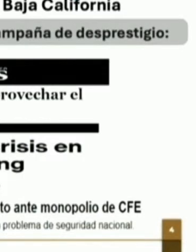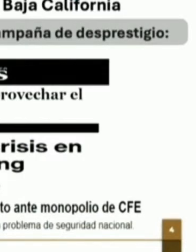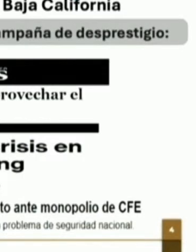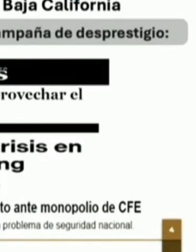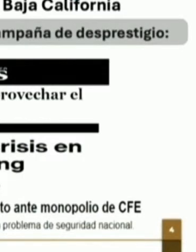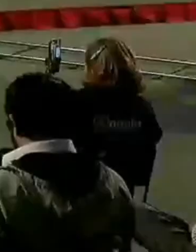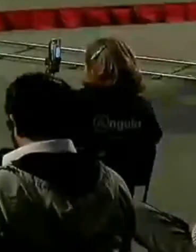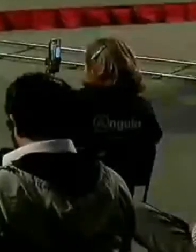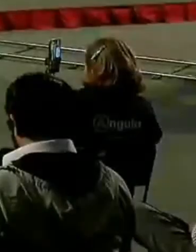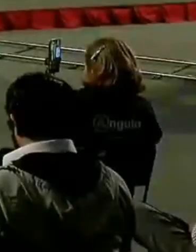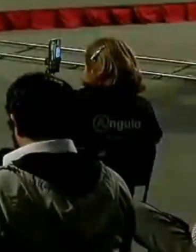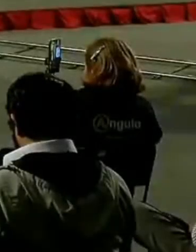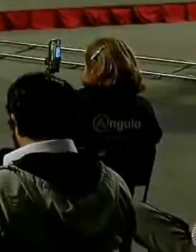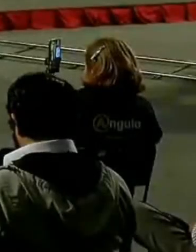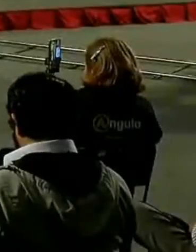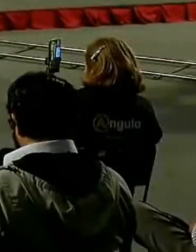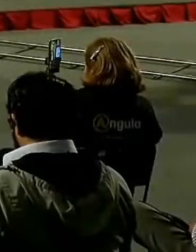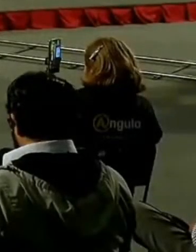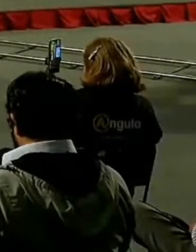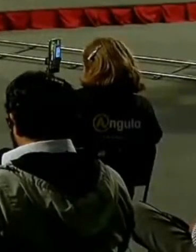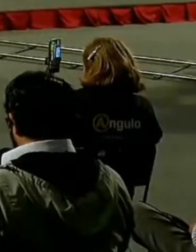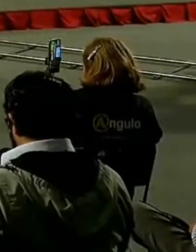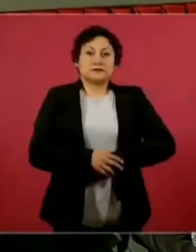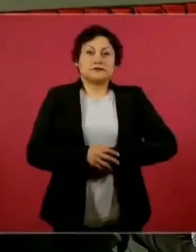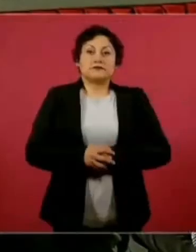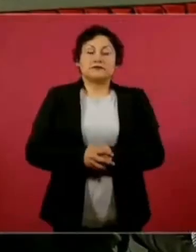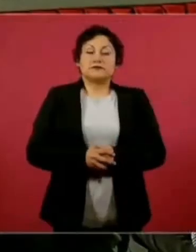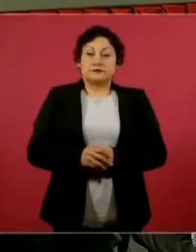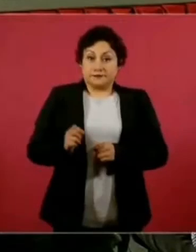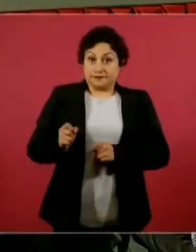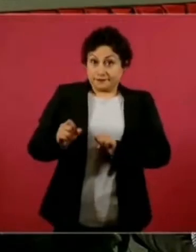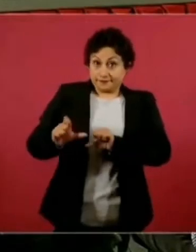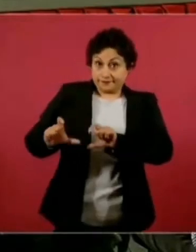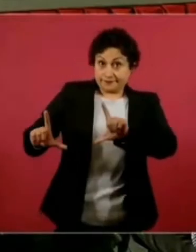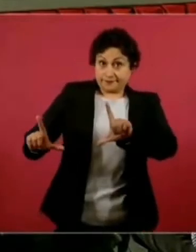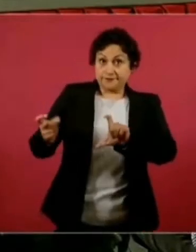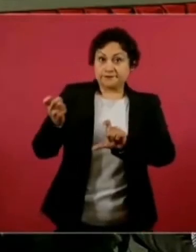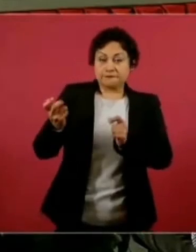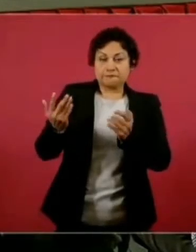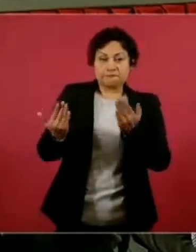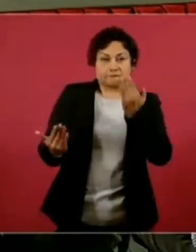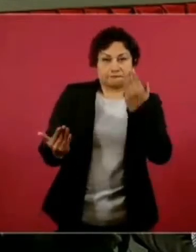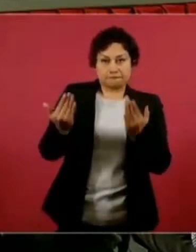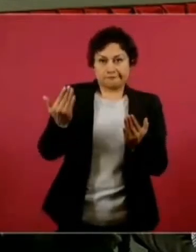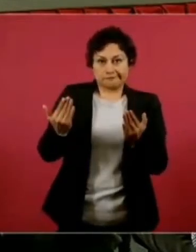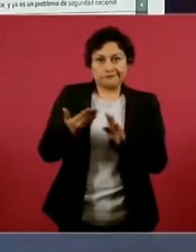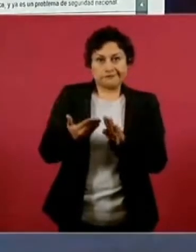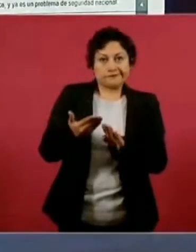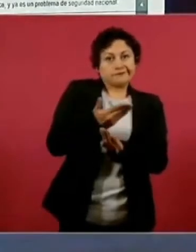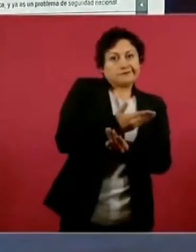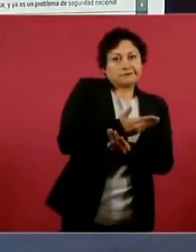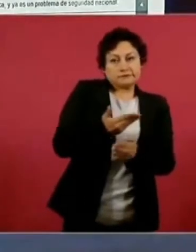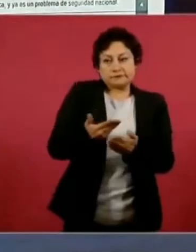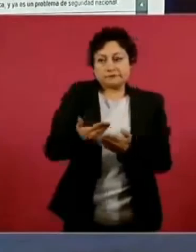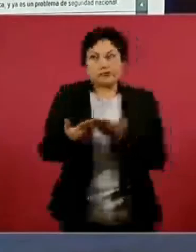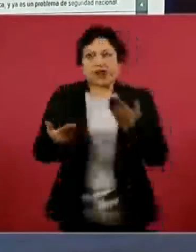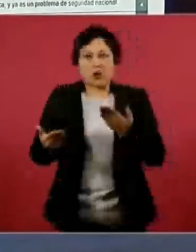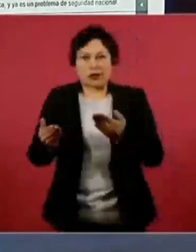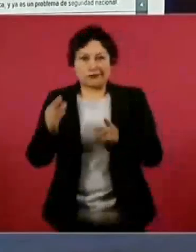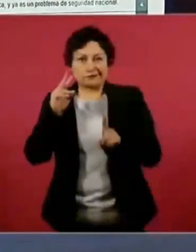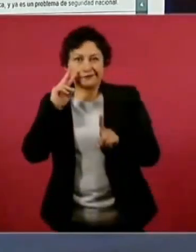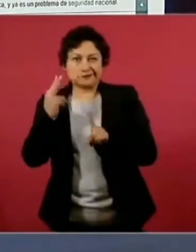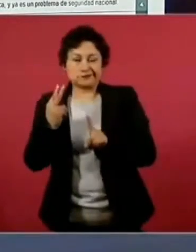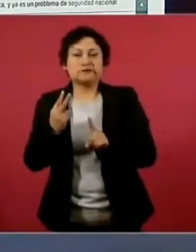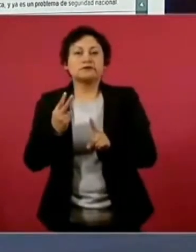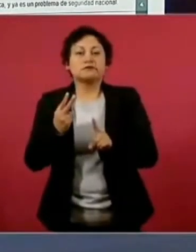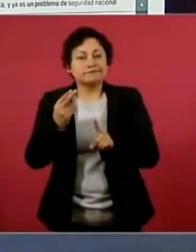Bueno, esto es lo que explica, digamos, que a partir de este cambio en el paradigma, pues